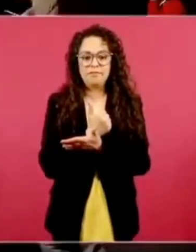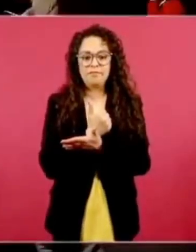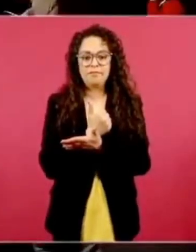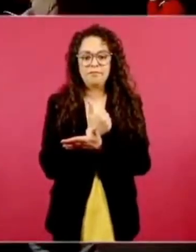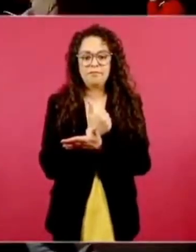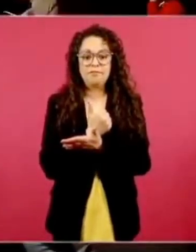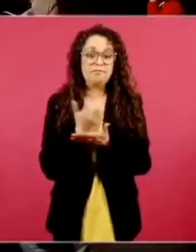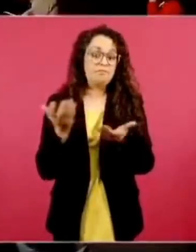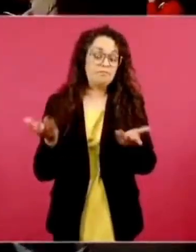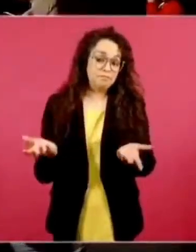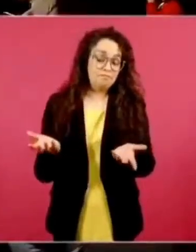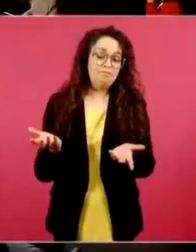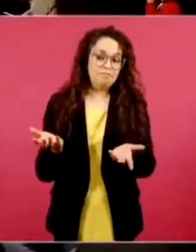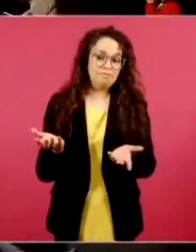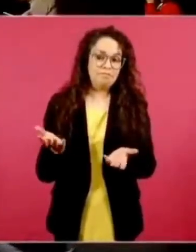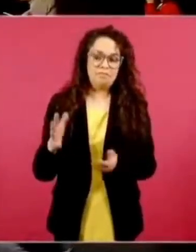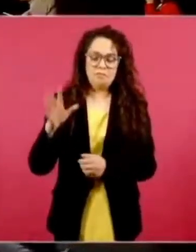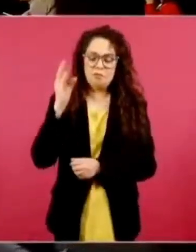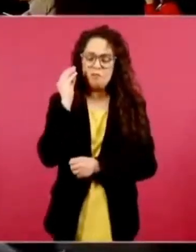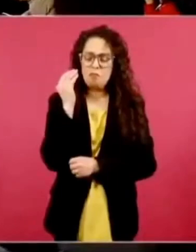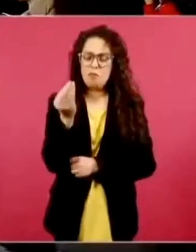Pruebas, muchísimas.